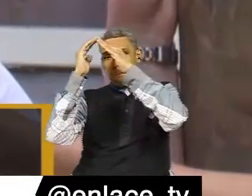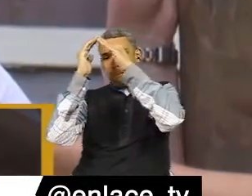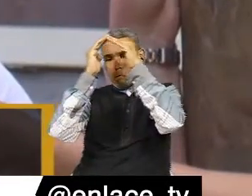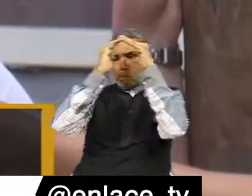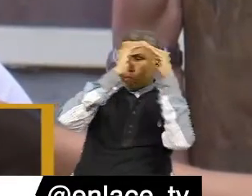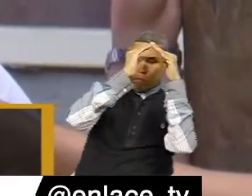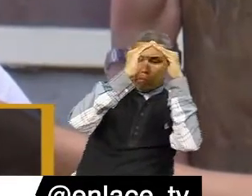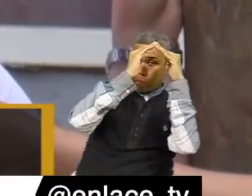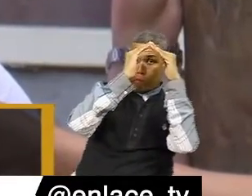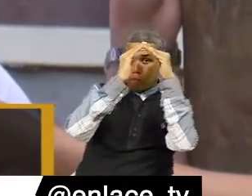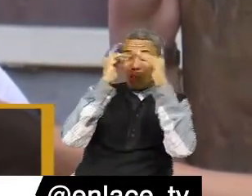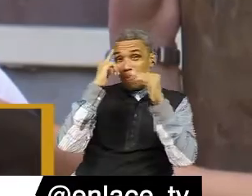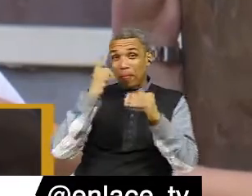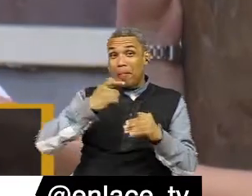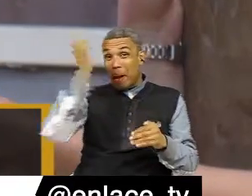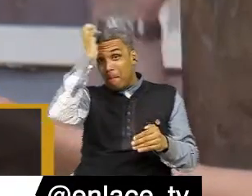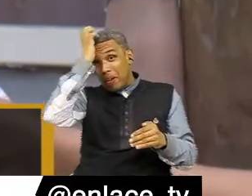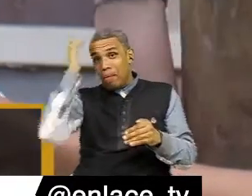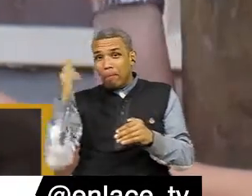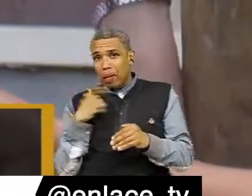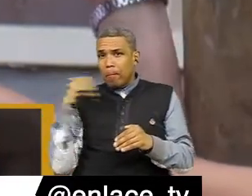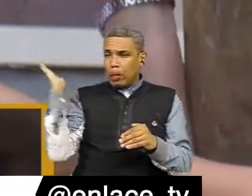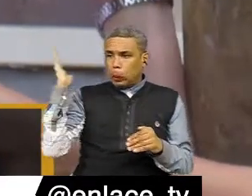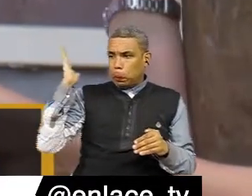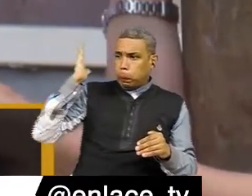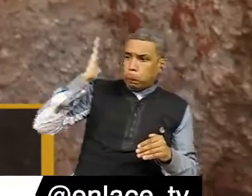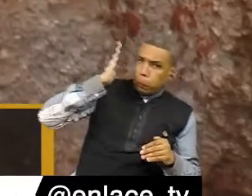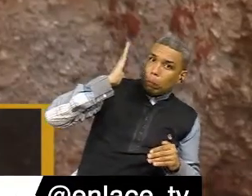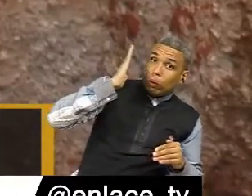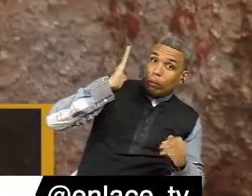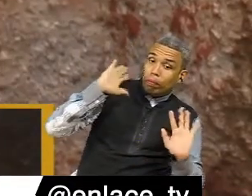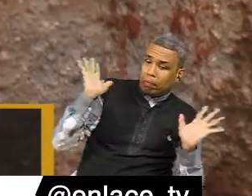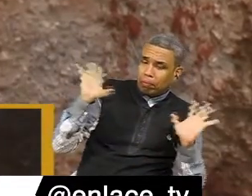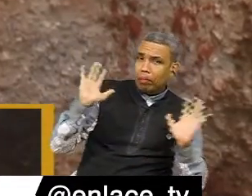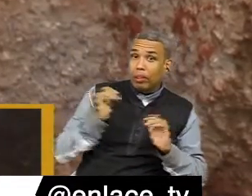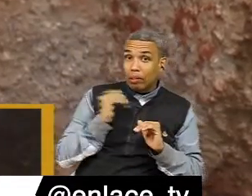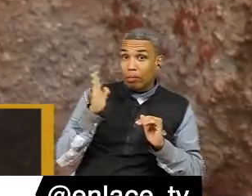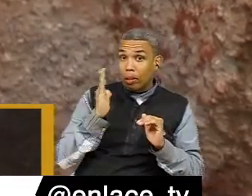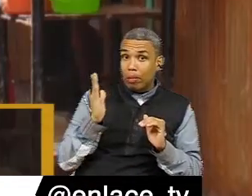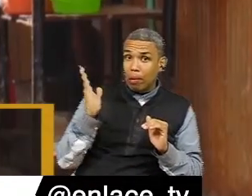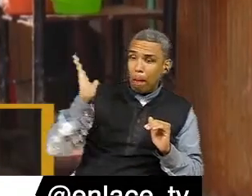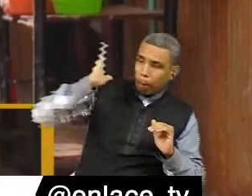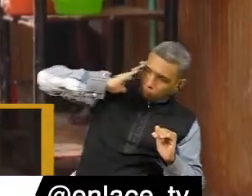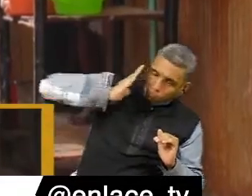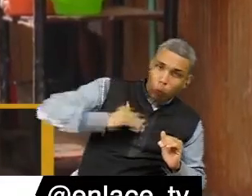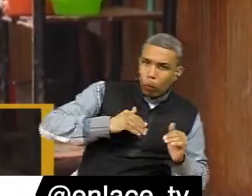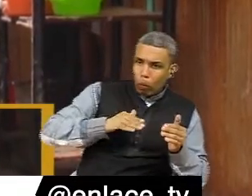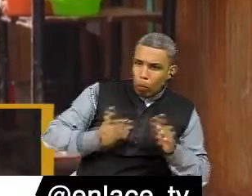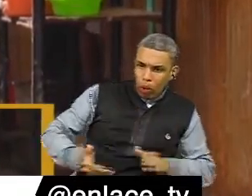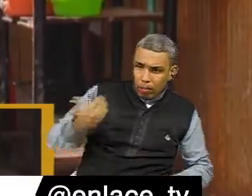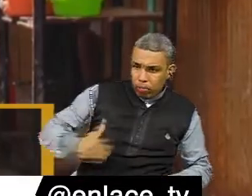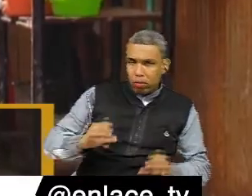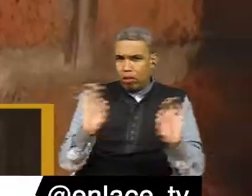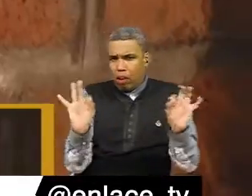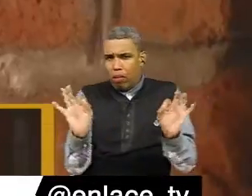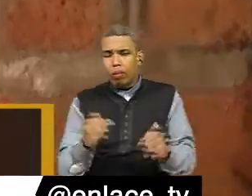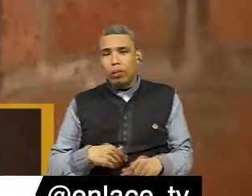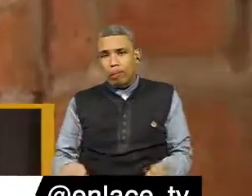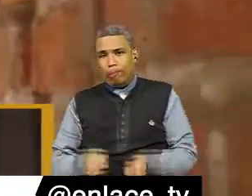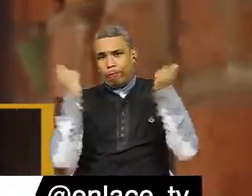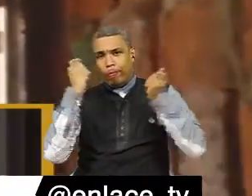no hubo nada herido ni nada de daños, solamente la pared. Enlace Noticias acudió al llamado de la familia damnificada, que ahora espera auxilio